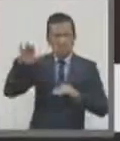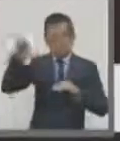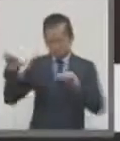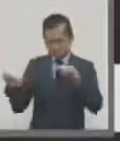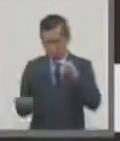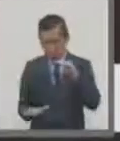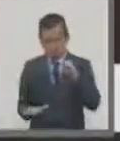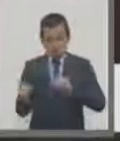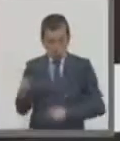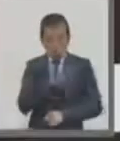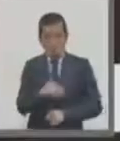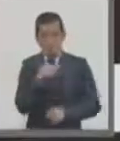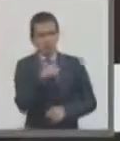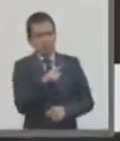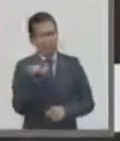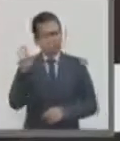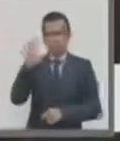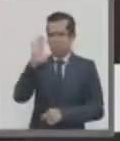de protestar.